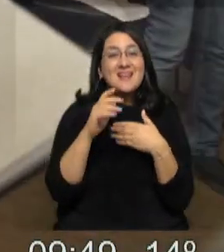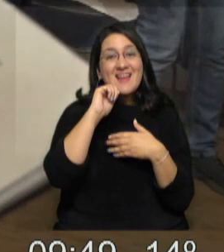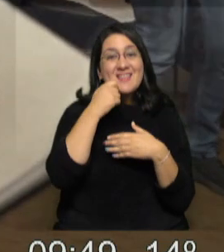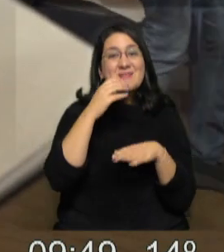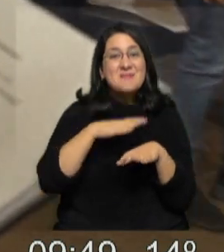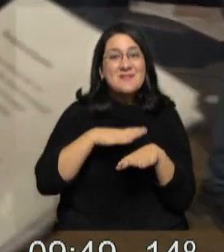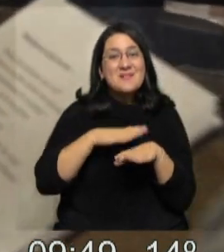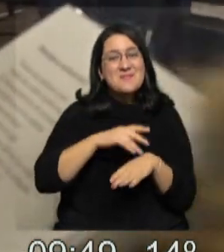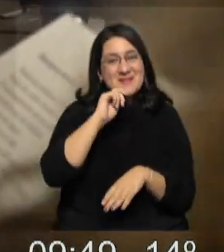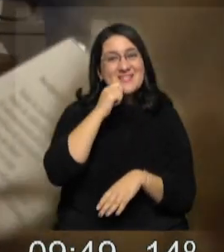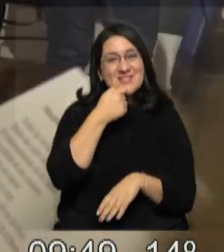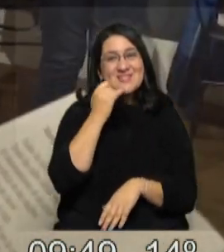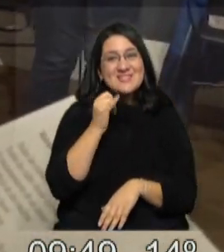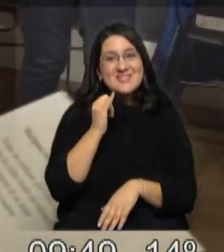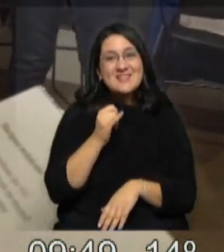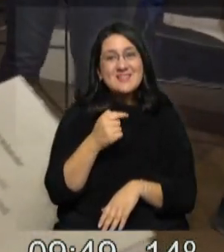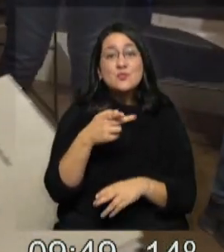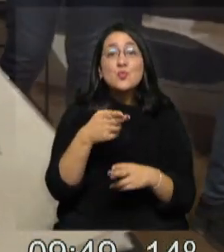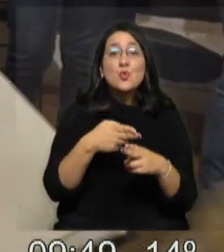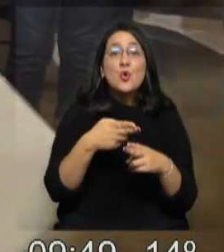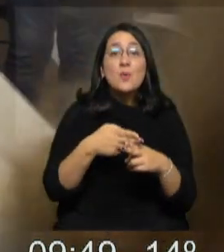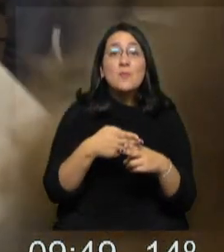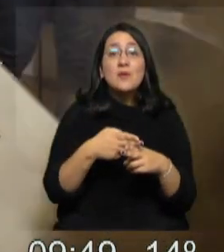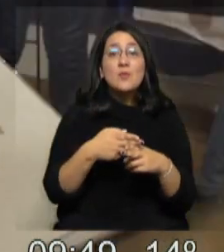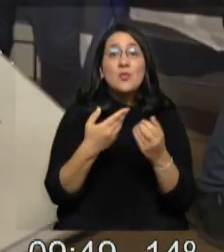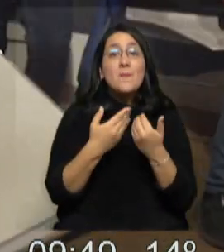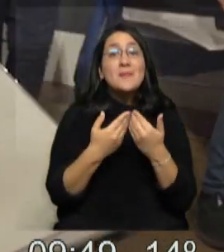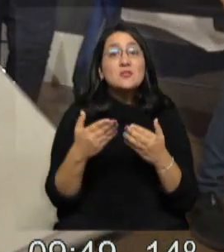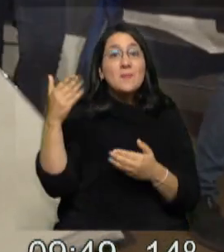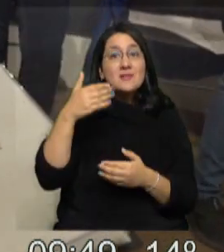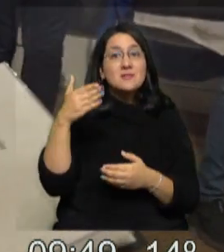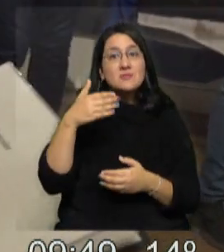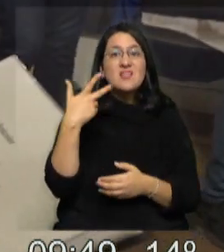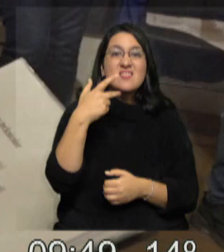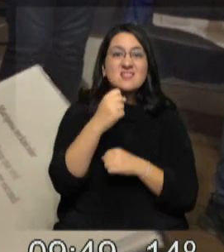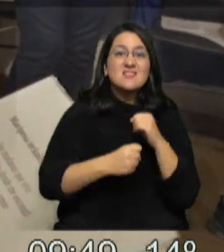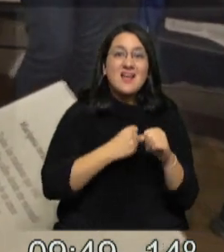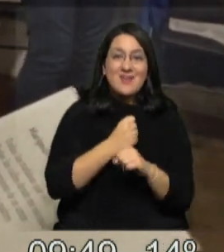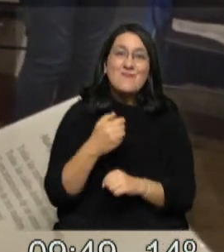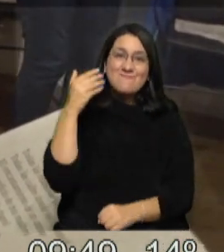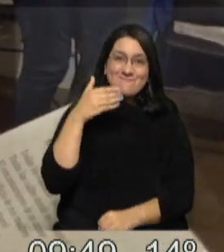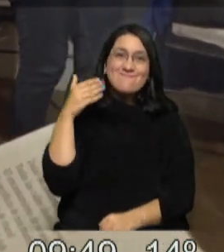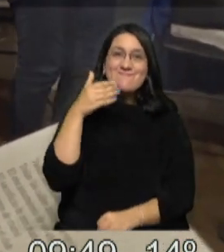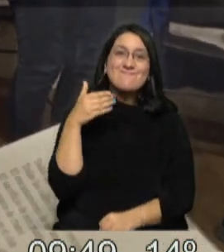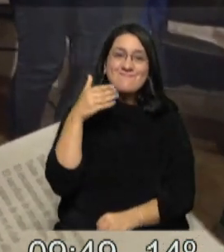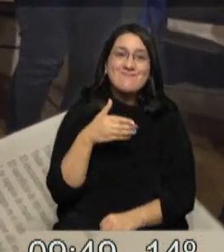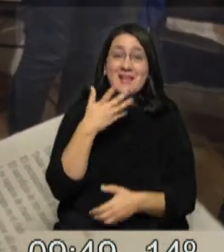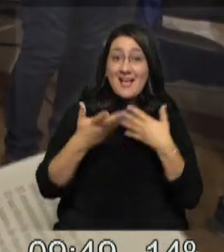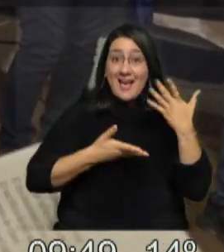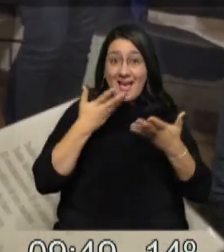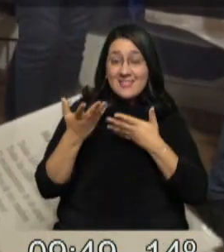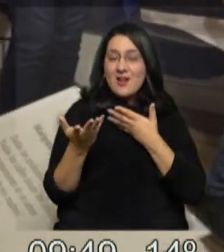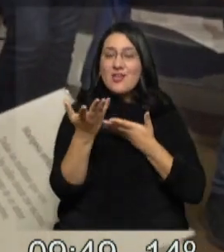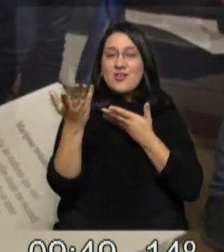¿no? Precioso. ¿Cómo se llama usted? ¿Desde cuándo viene para aquí? Oh, hace 3 años que vengo. ¿3 años que mete canto